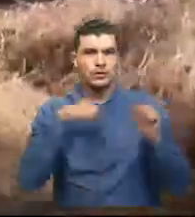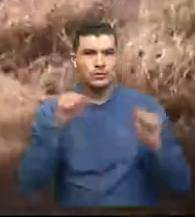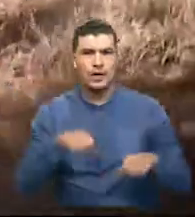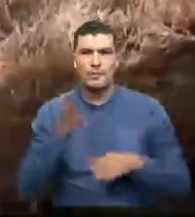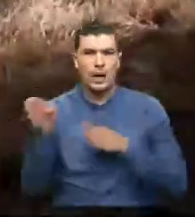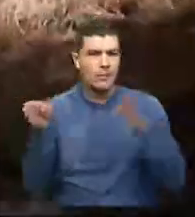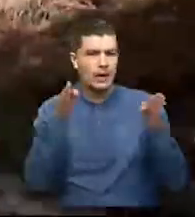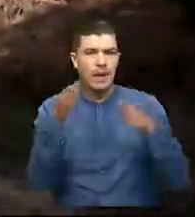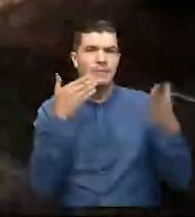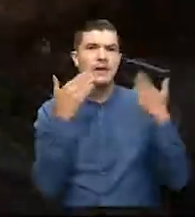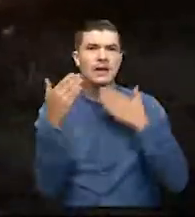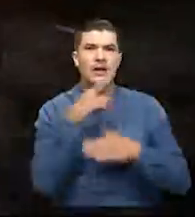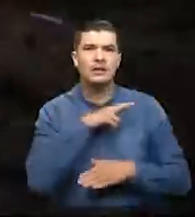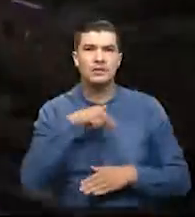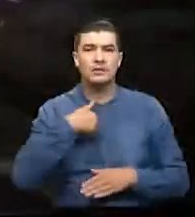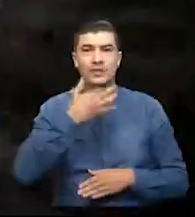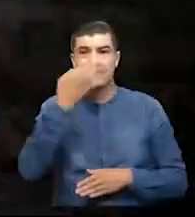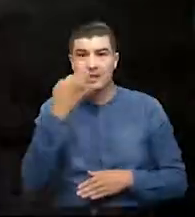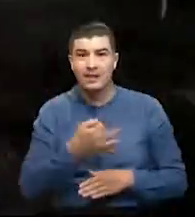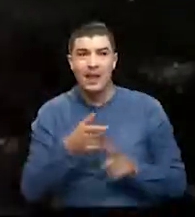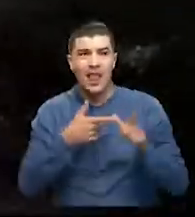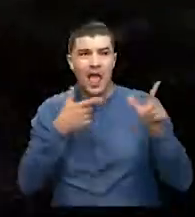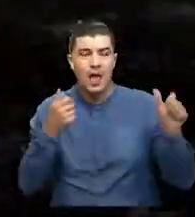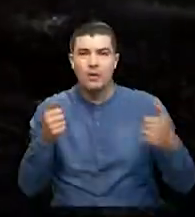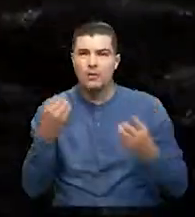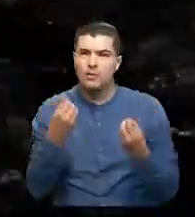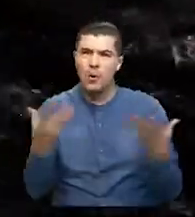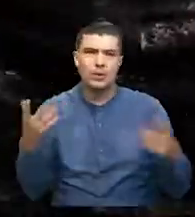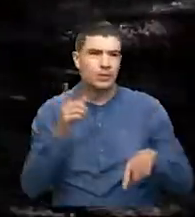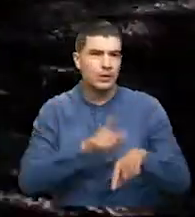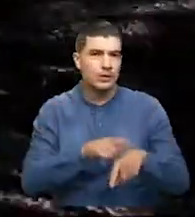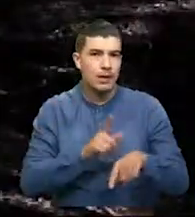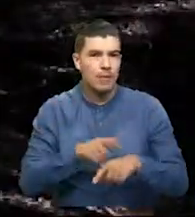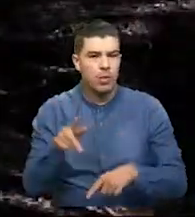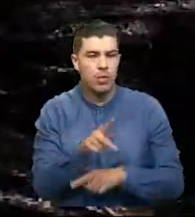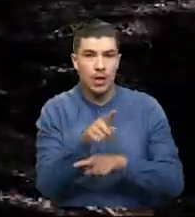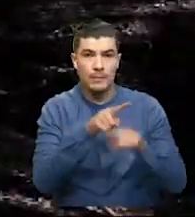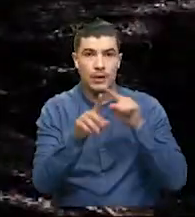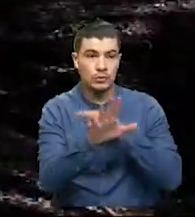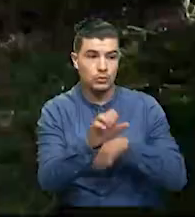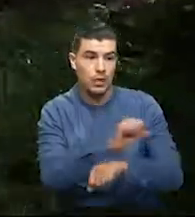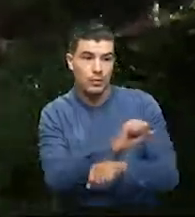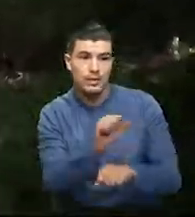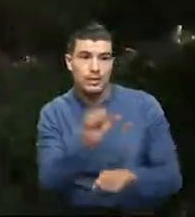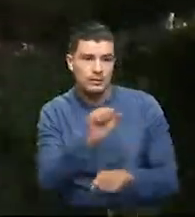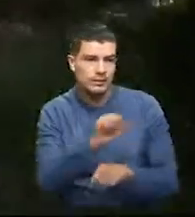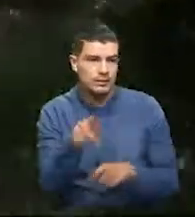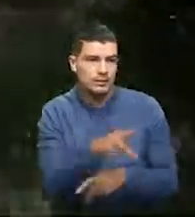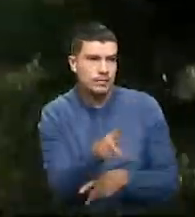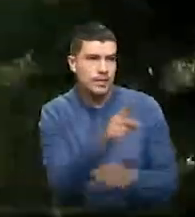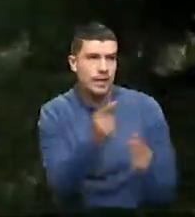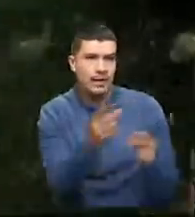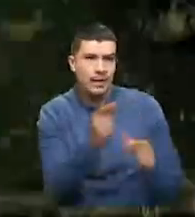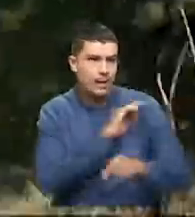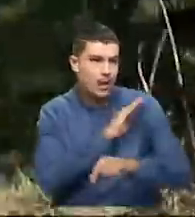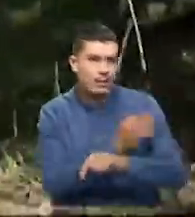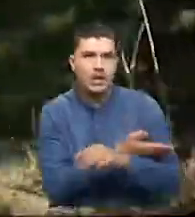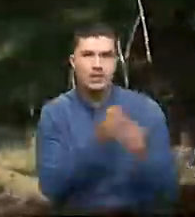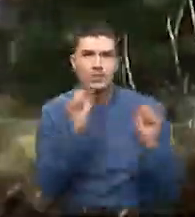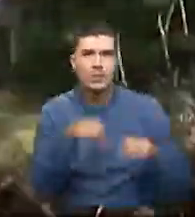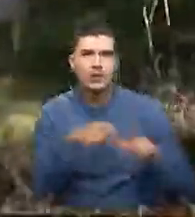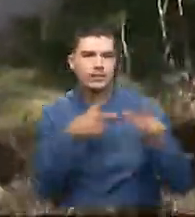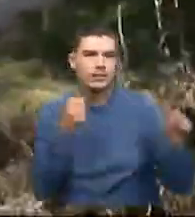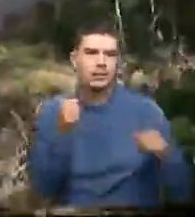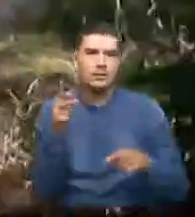que verdaderamente llegar requiere de muchísimo tiempo. Las capacidades de estos vehículos nos permiten con efectividad lograr ese alcance